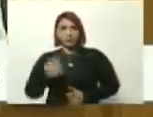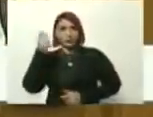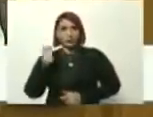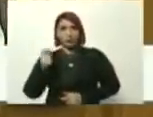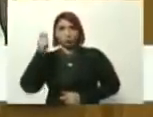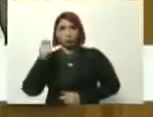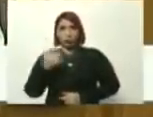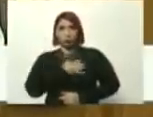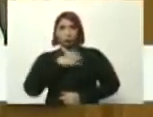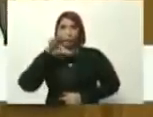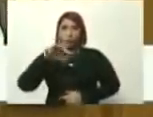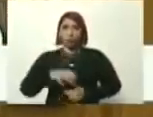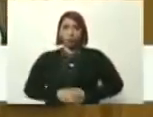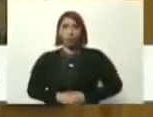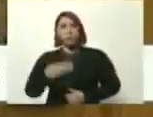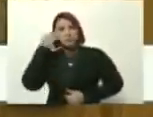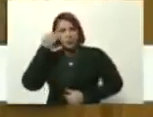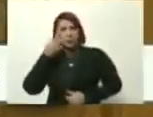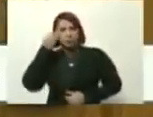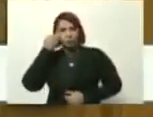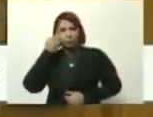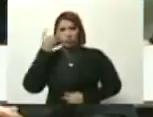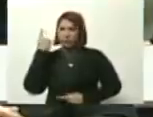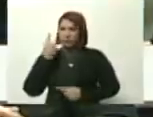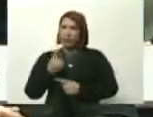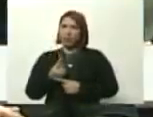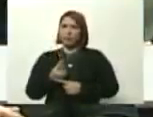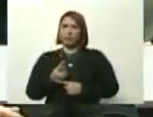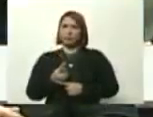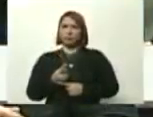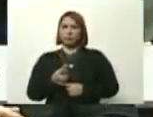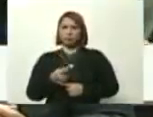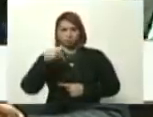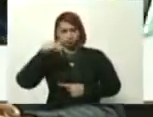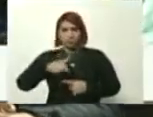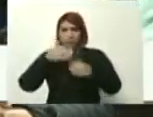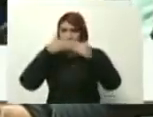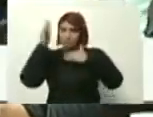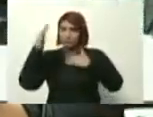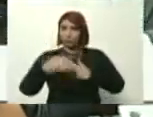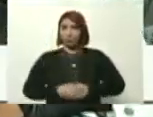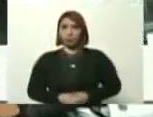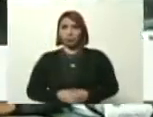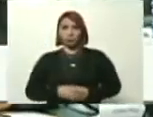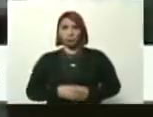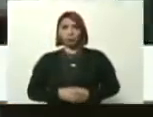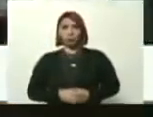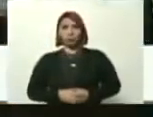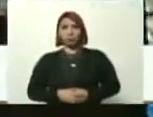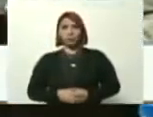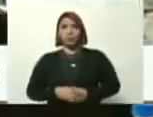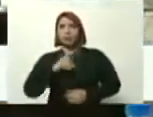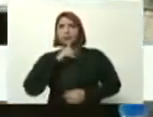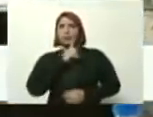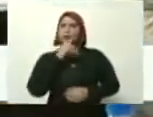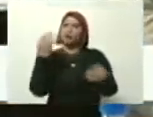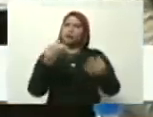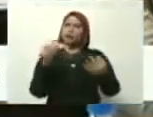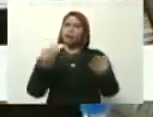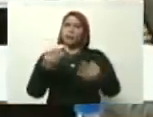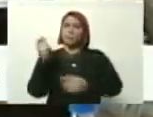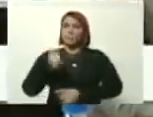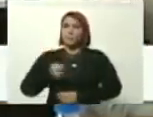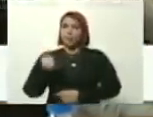soberanos, yo creo que deberíamos de aquí en adelante llamarlos siempre parlamentarios soberanos